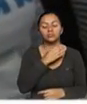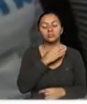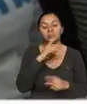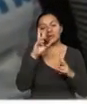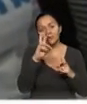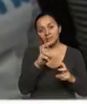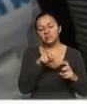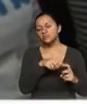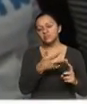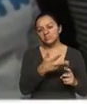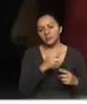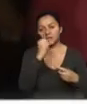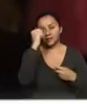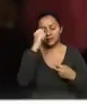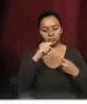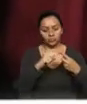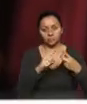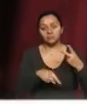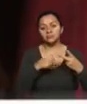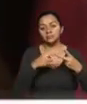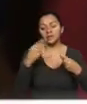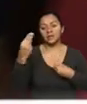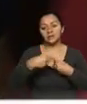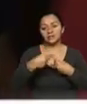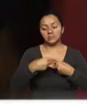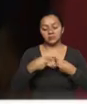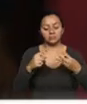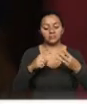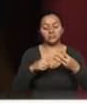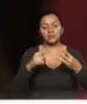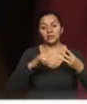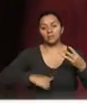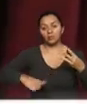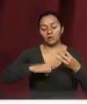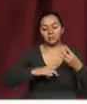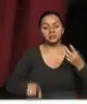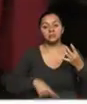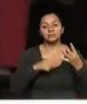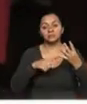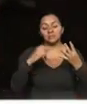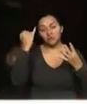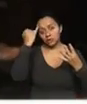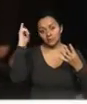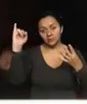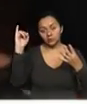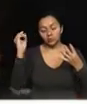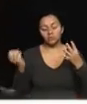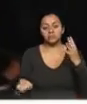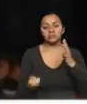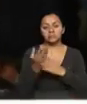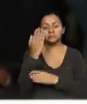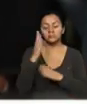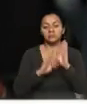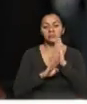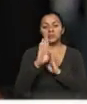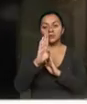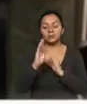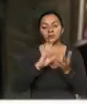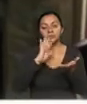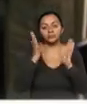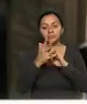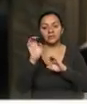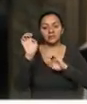las temáticas de derecho, participación y democracia e innovación y emprendimiento como estrategia para transformar la